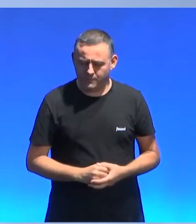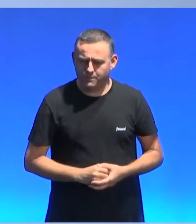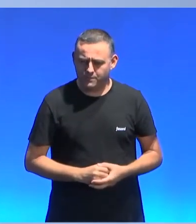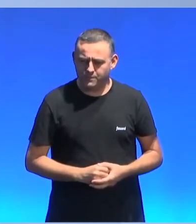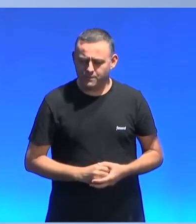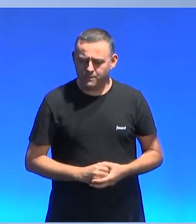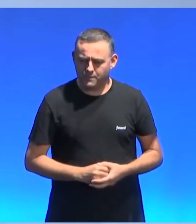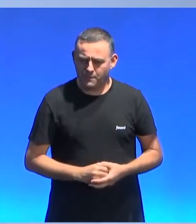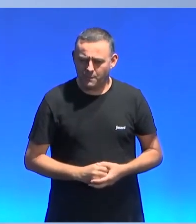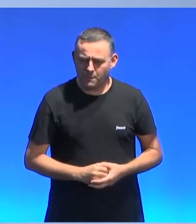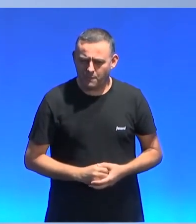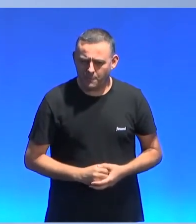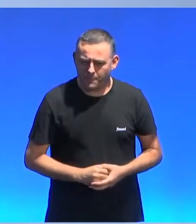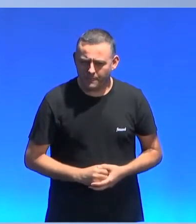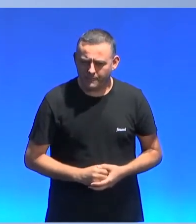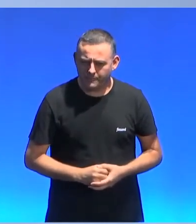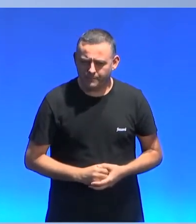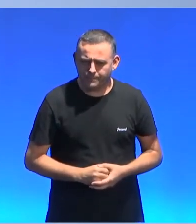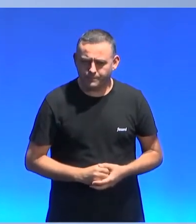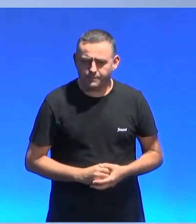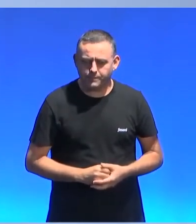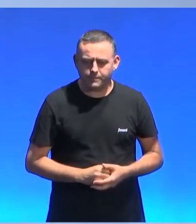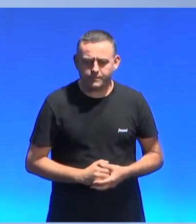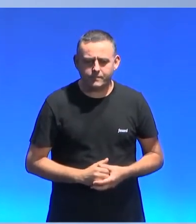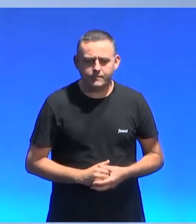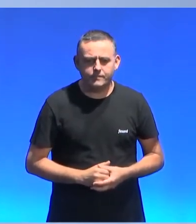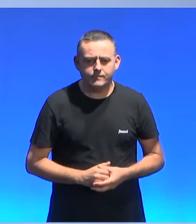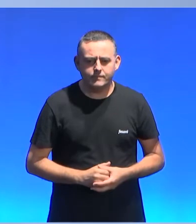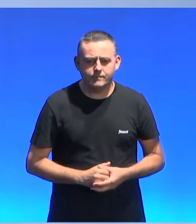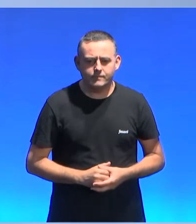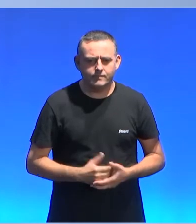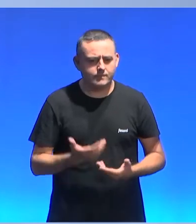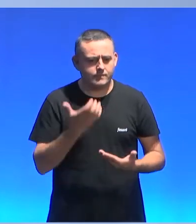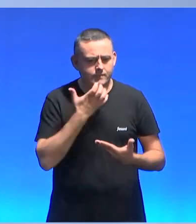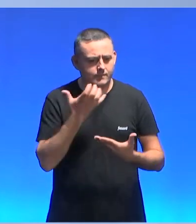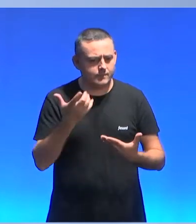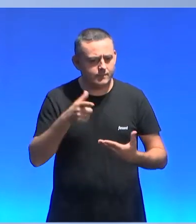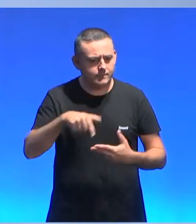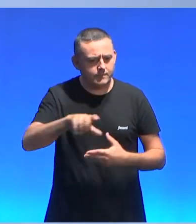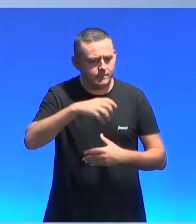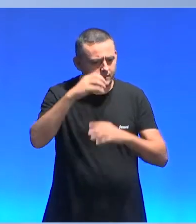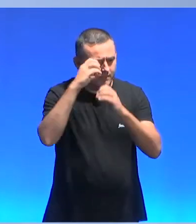¿Cómo podemos imaginar espacios